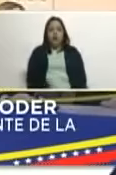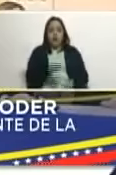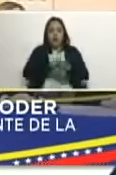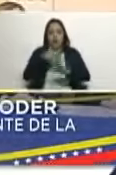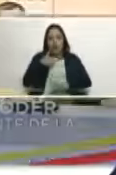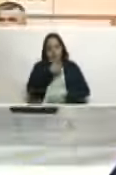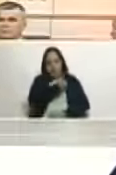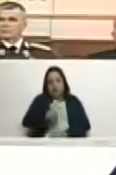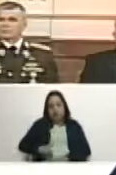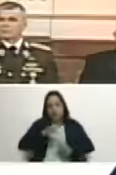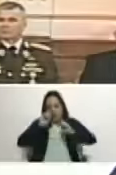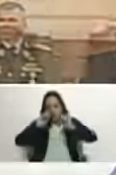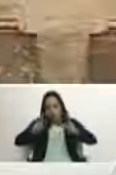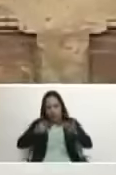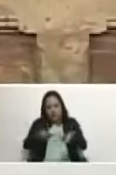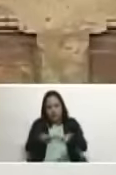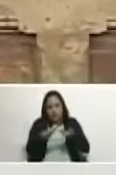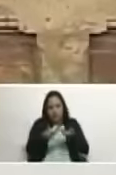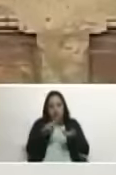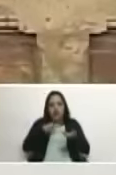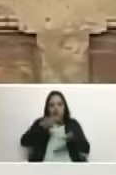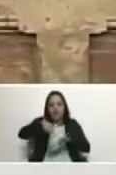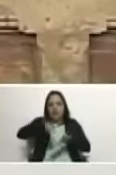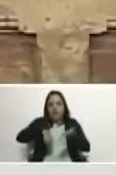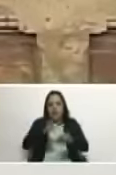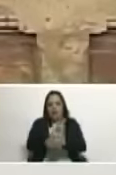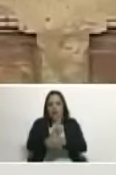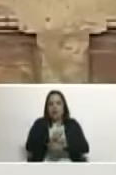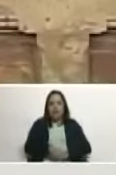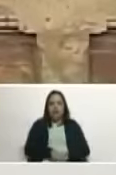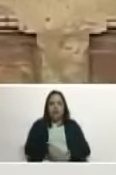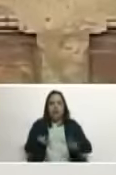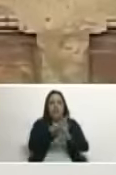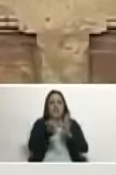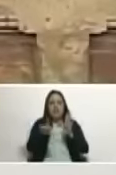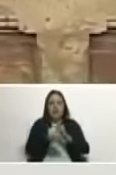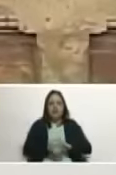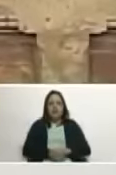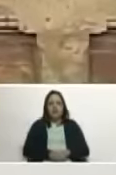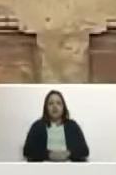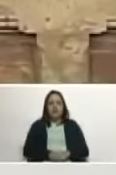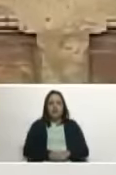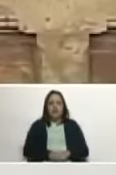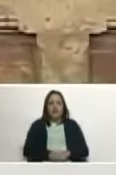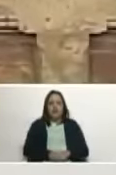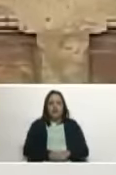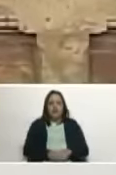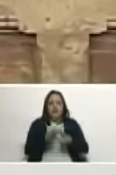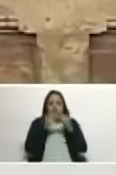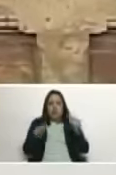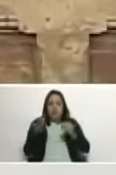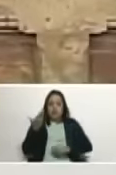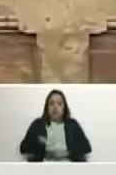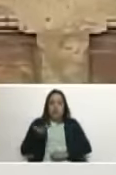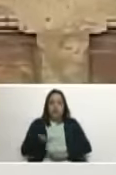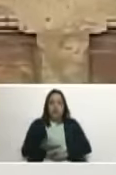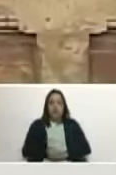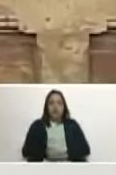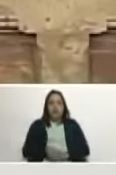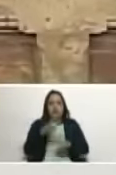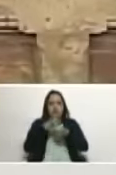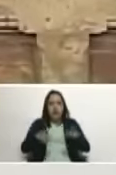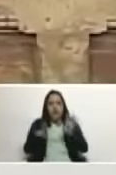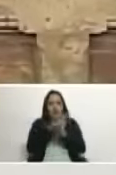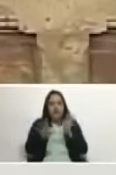pues, la firmé inmediatamente, una ley, todas son importantes, pero era una ley